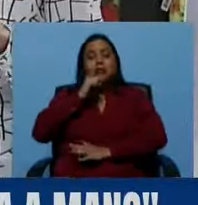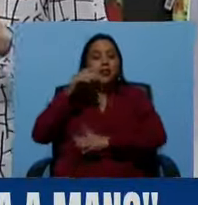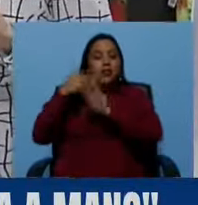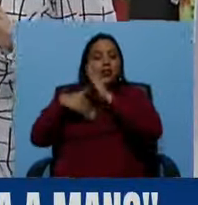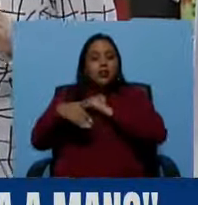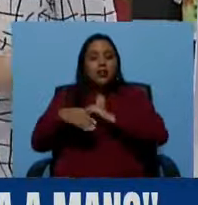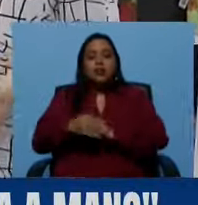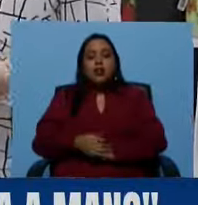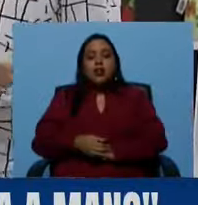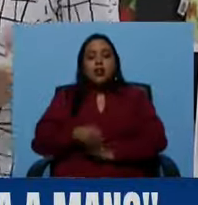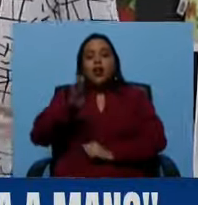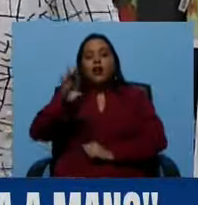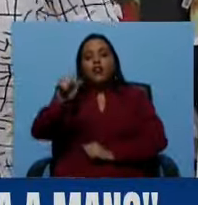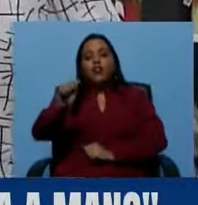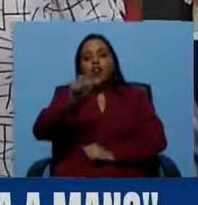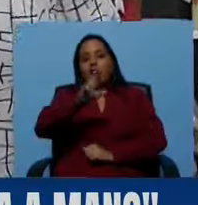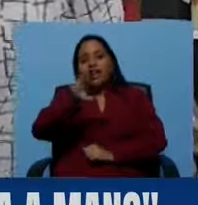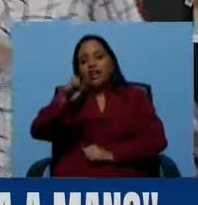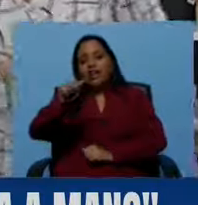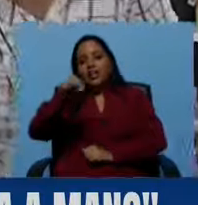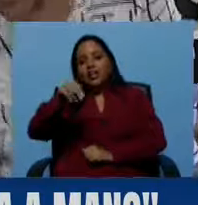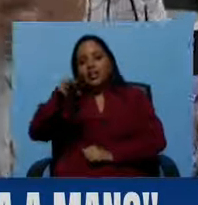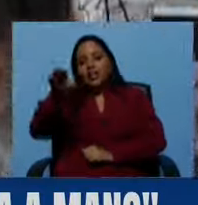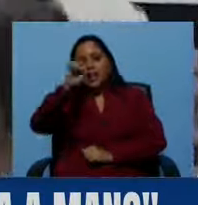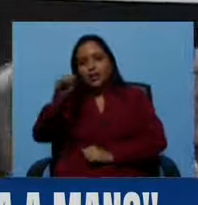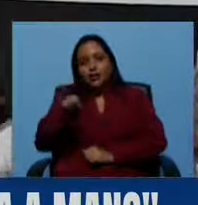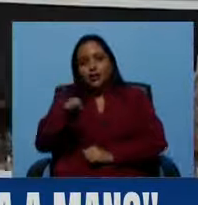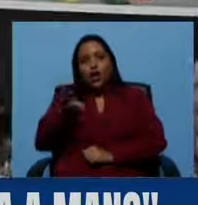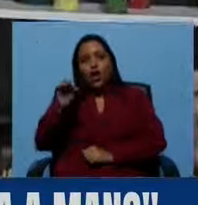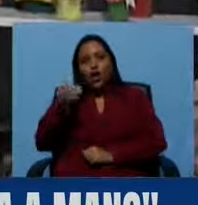Barrancas del Orinoco, a orillas del Orinoco,